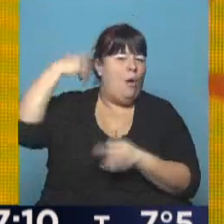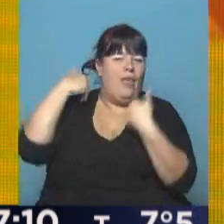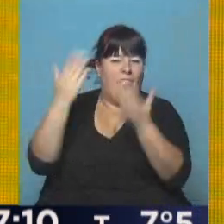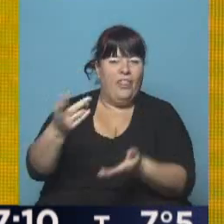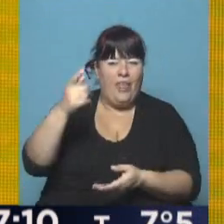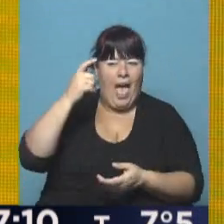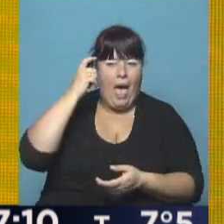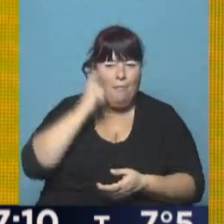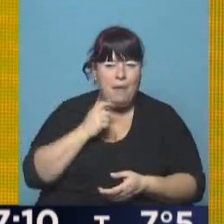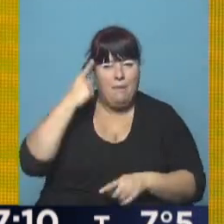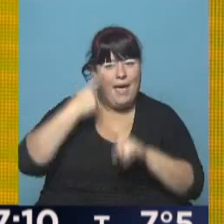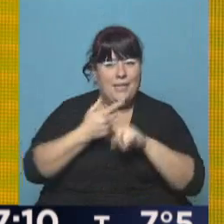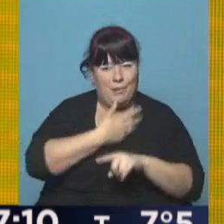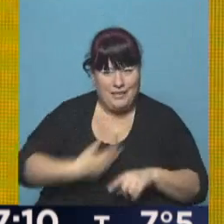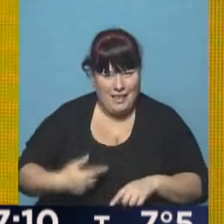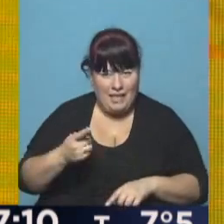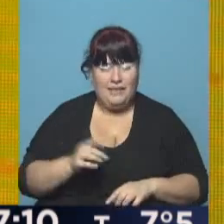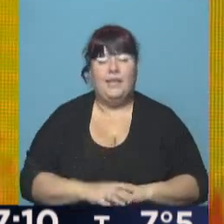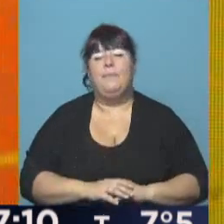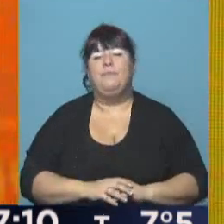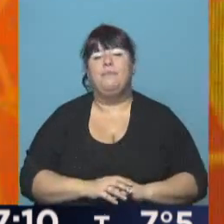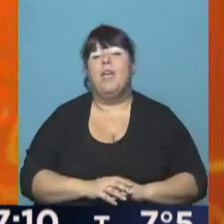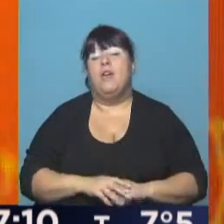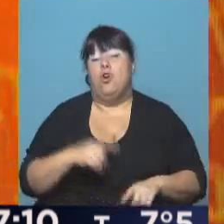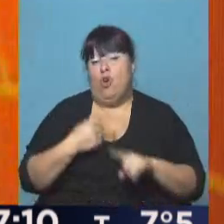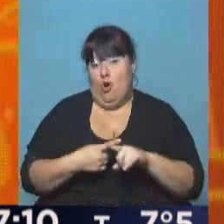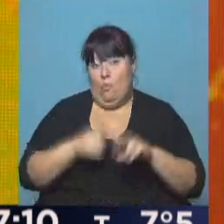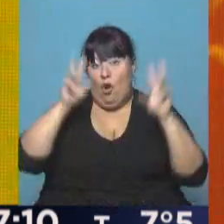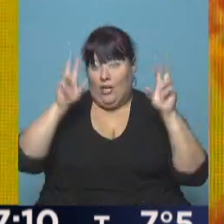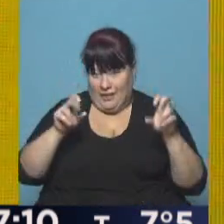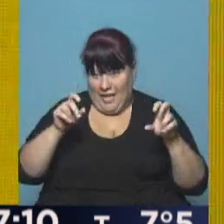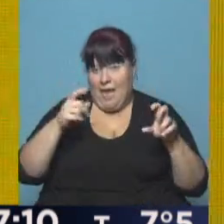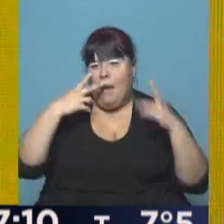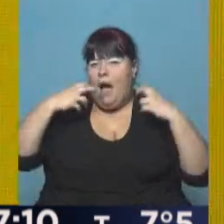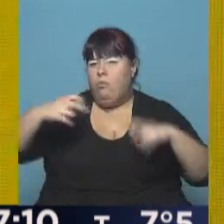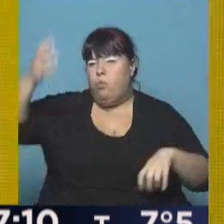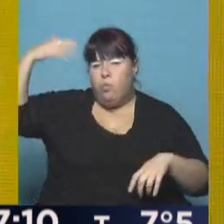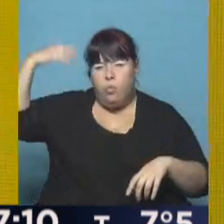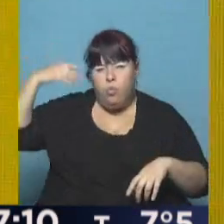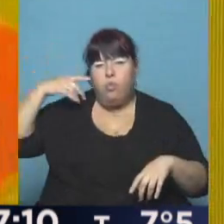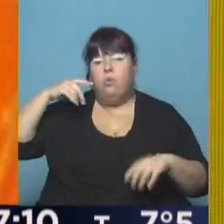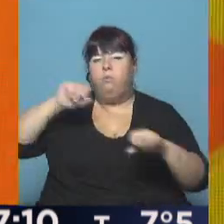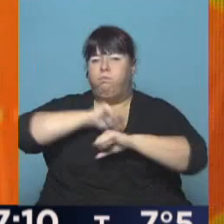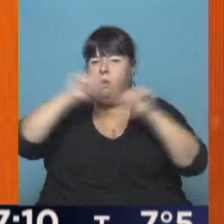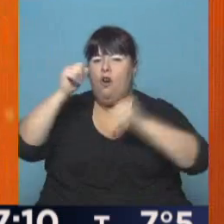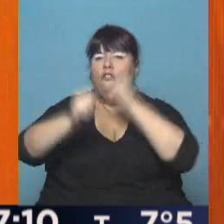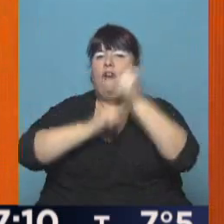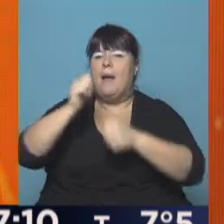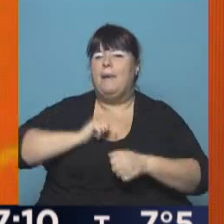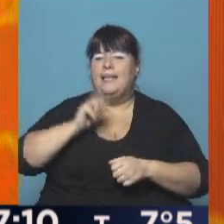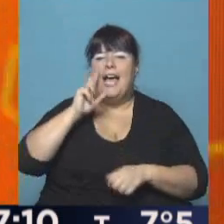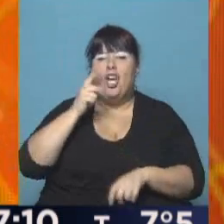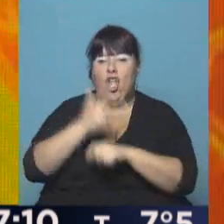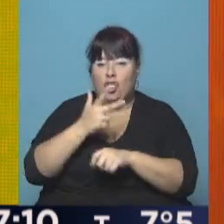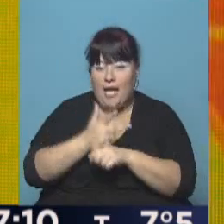había dictado al ex presidente carlos menem por la causa que se investigó en su momento voladura de la fábrica militar de río tercero